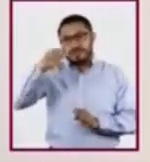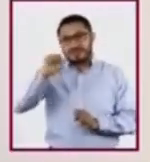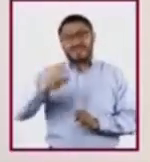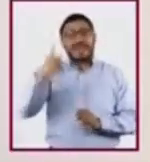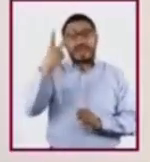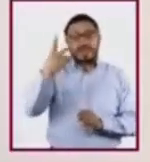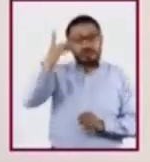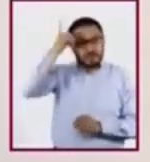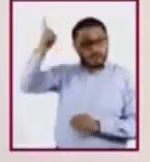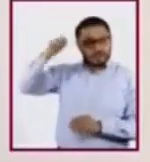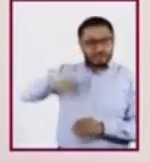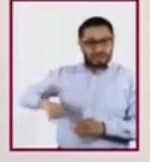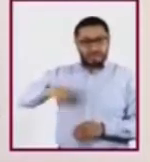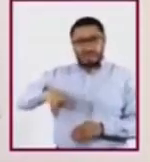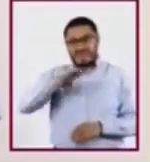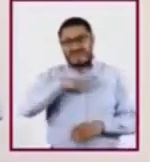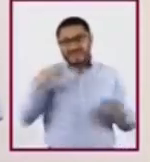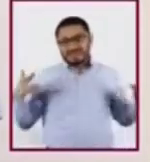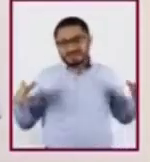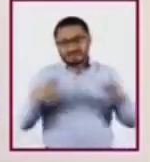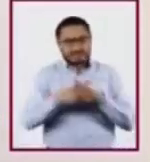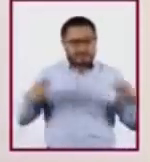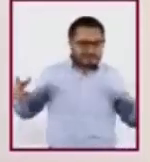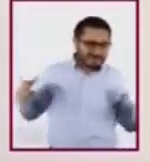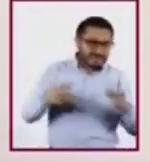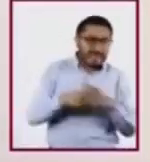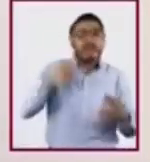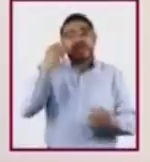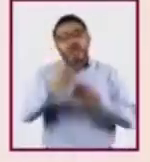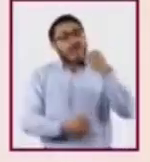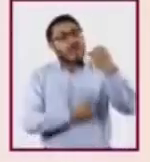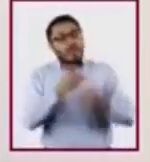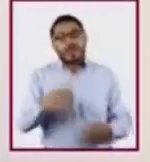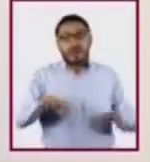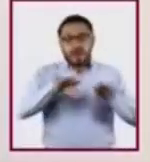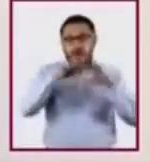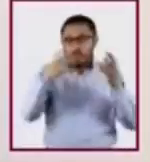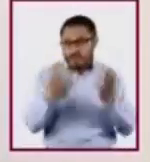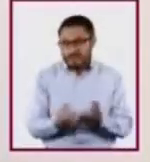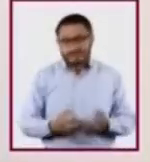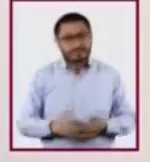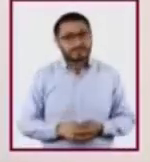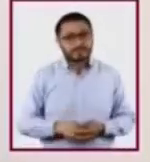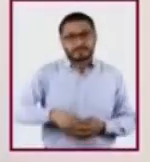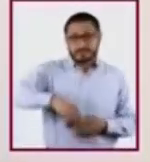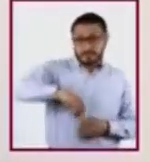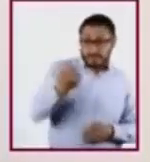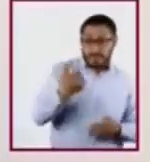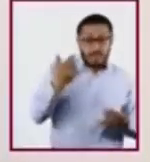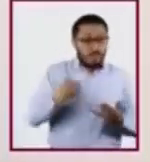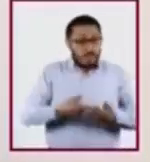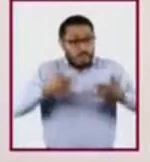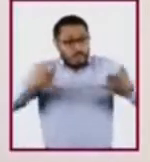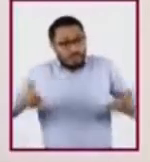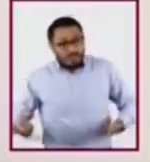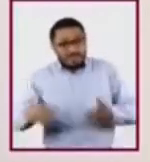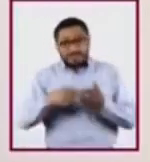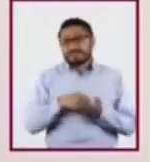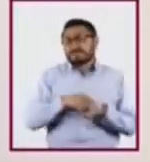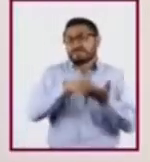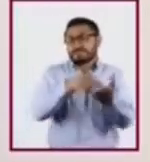dioses tuvieron un enfrentamiento durante un juego de pelota. Otras fuentes históricas indican